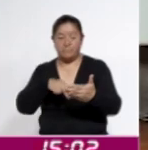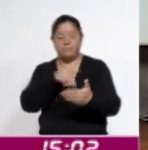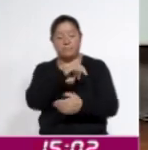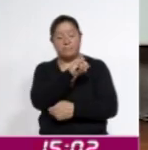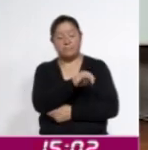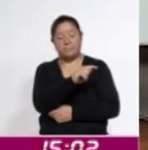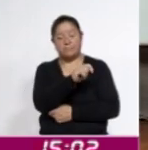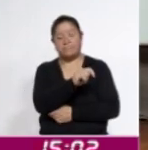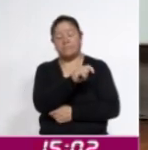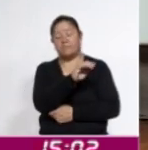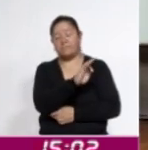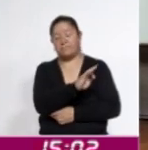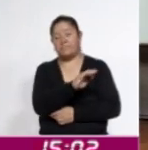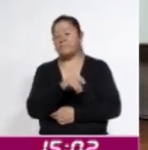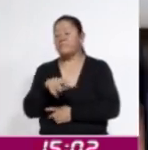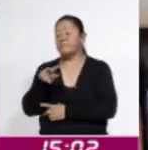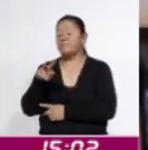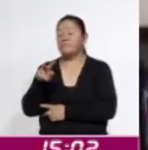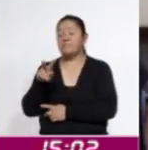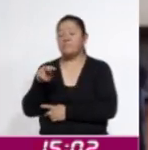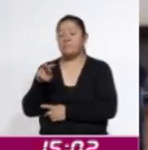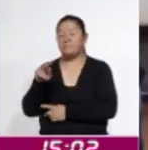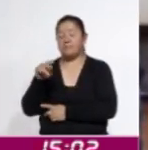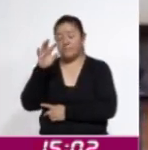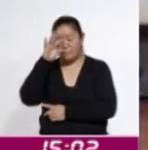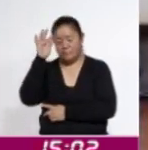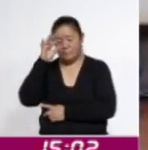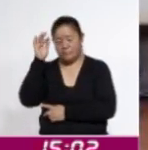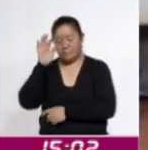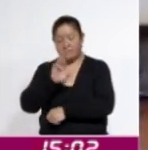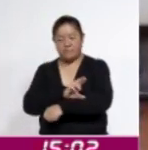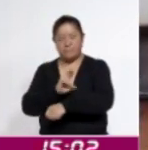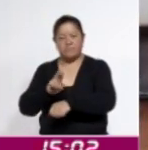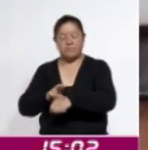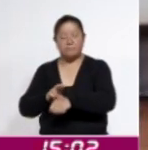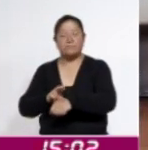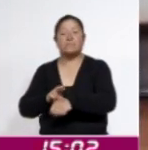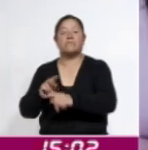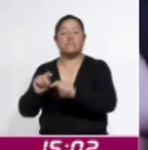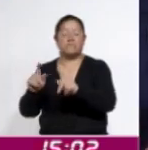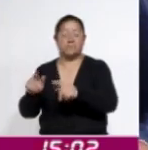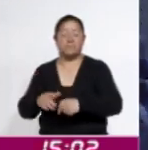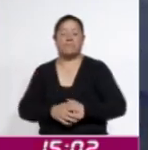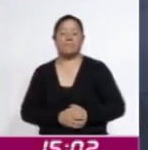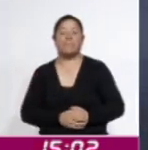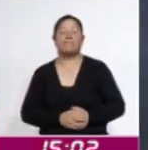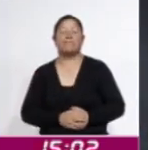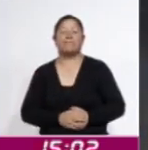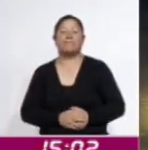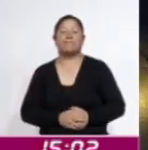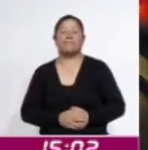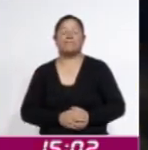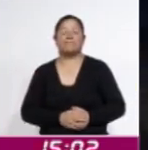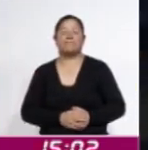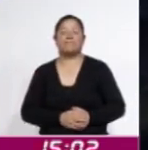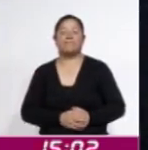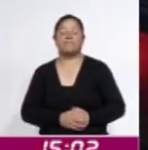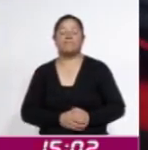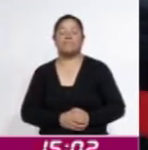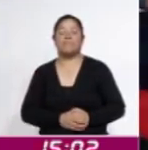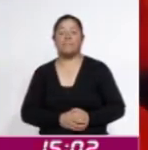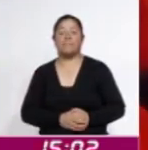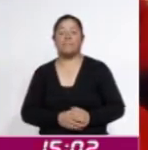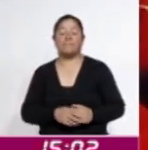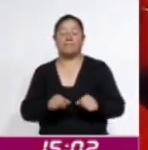la Coordinación de Radio, Cine y Televisión de Tlaxcala y el Instituto Federal de Telecomunicaciones, en la Sala